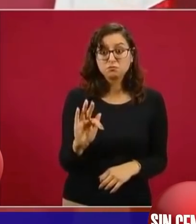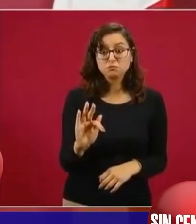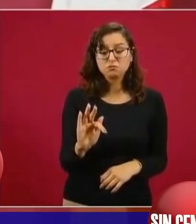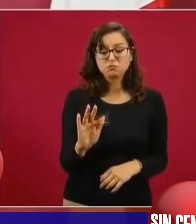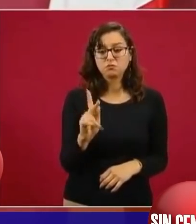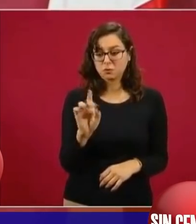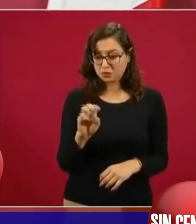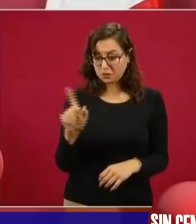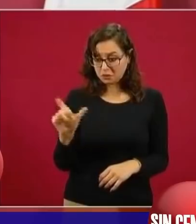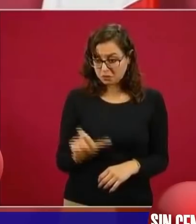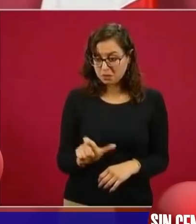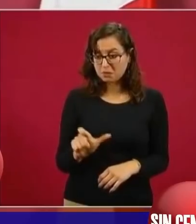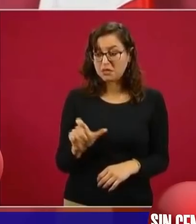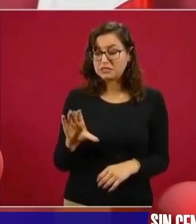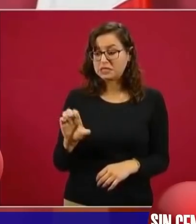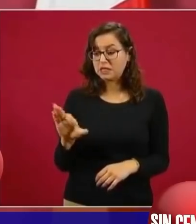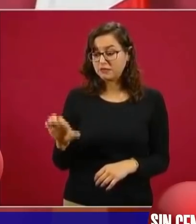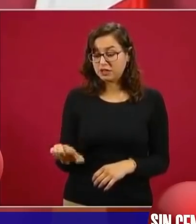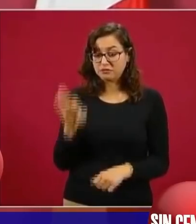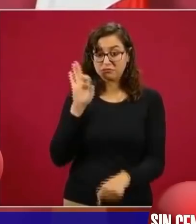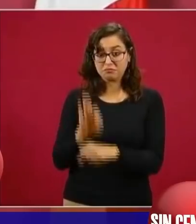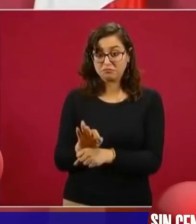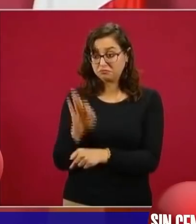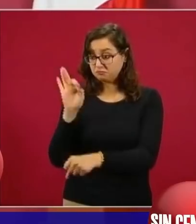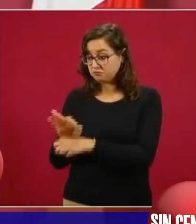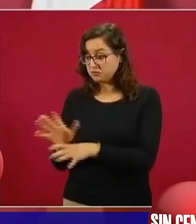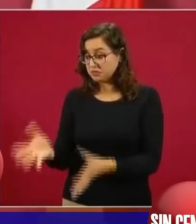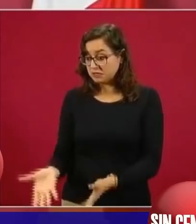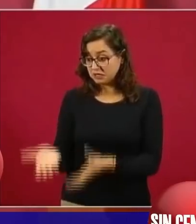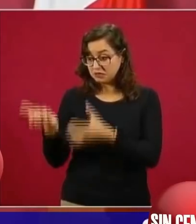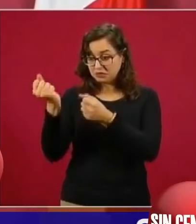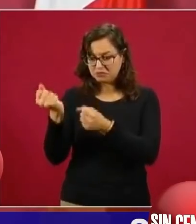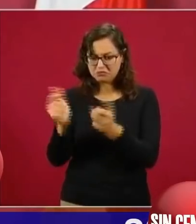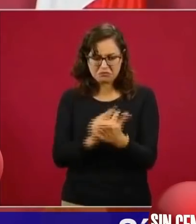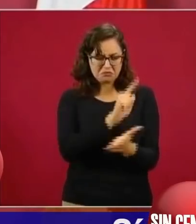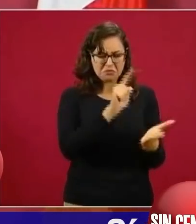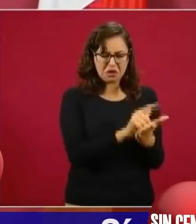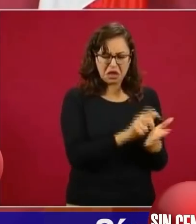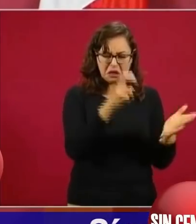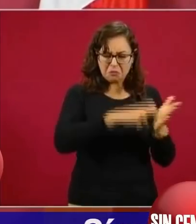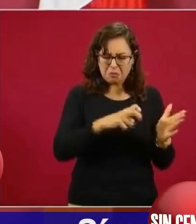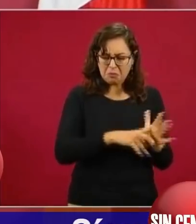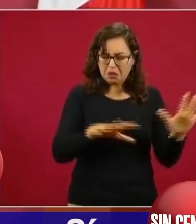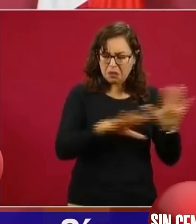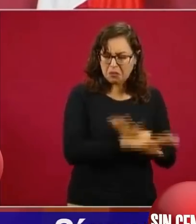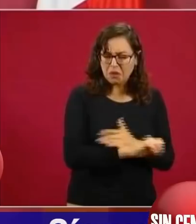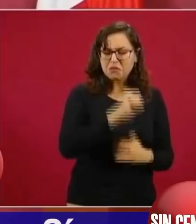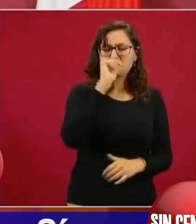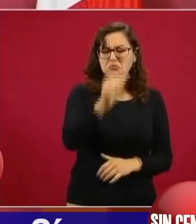fortalecer Pemex y la Comisión Federal de Electricidad sin necesidad de reforma constitucional,